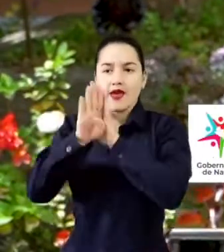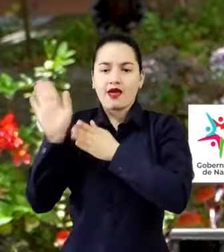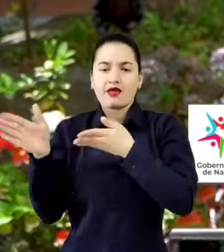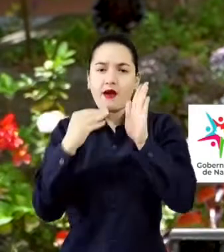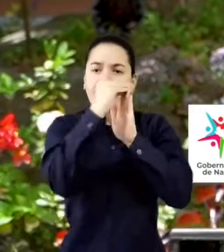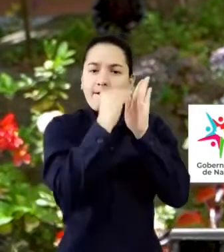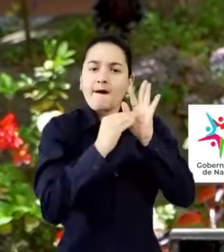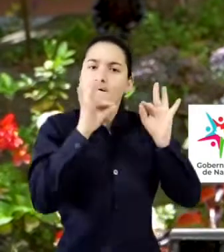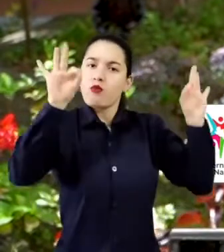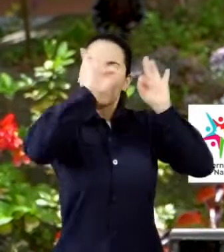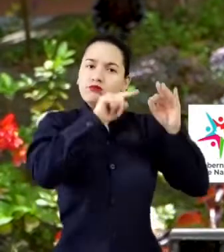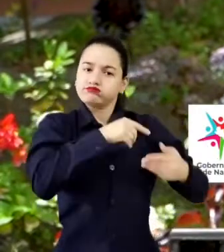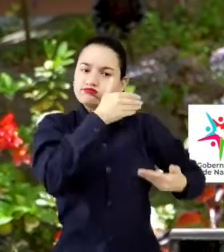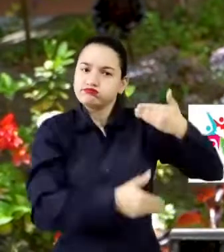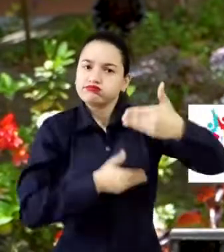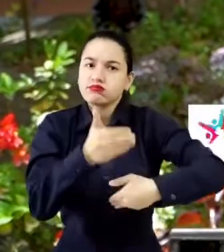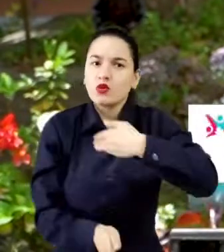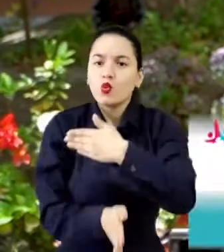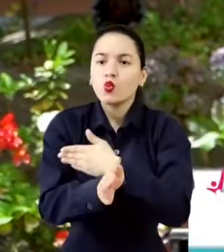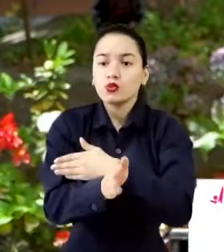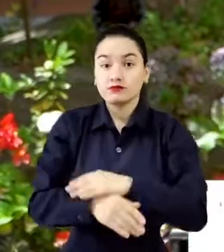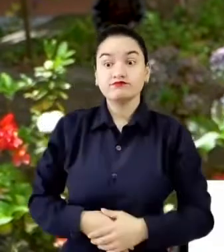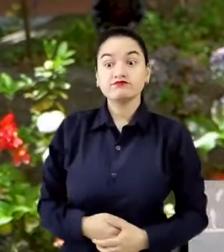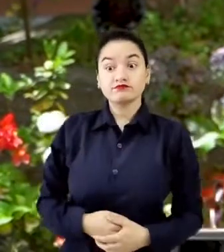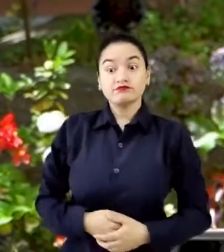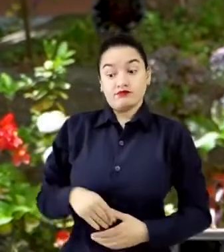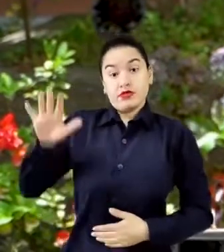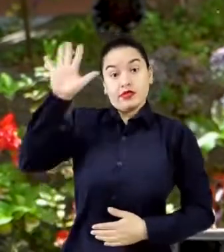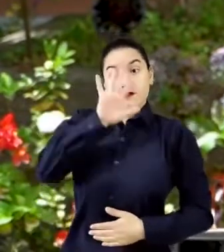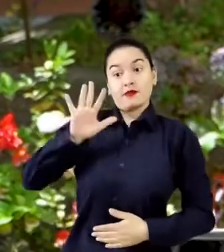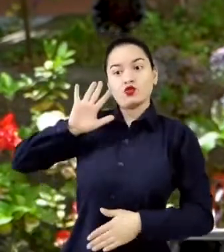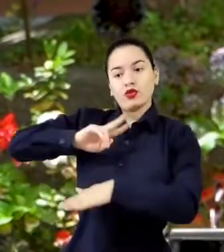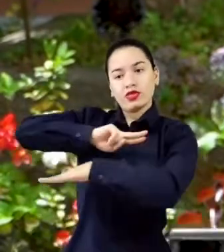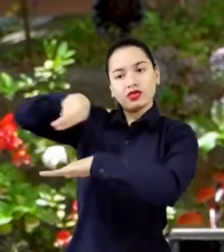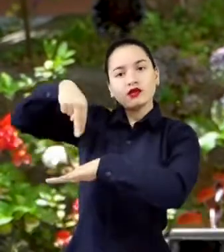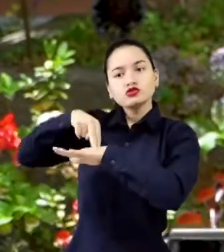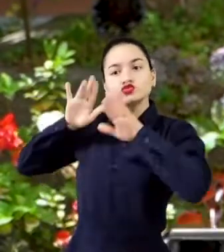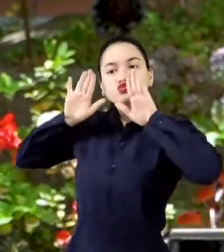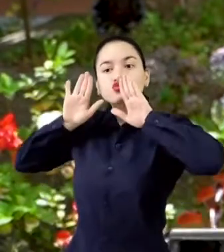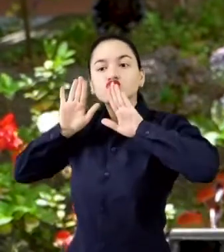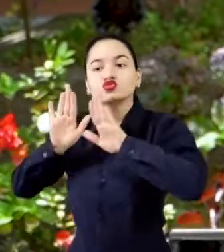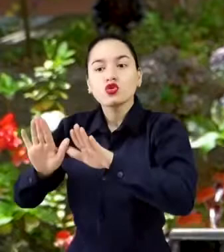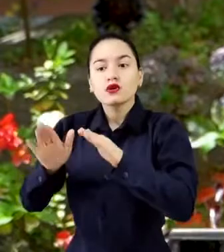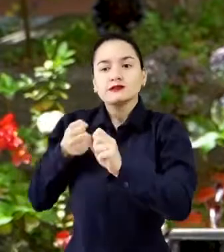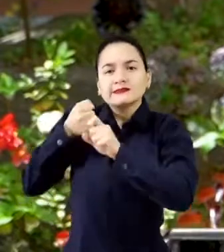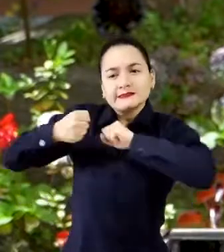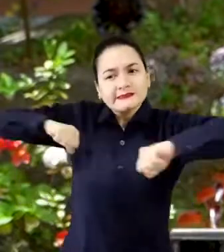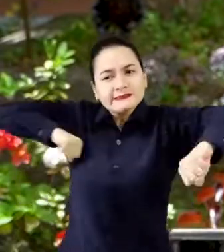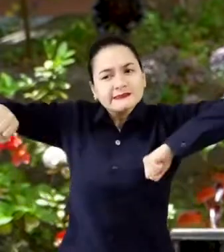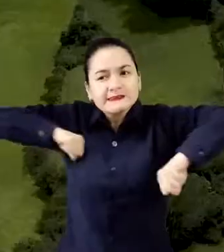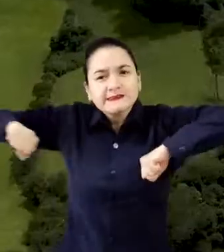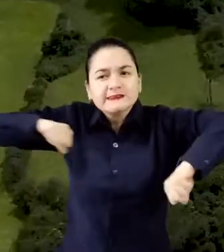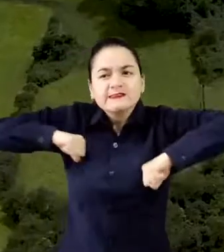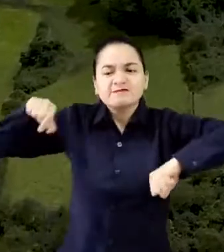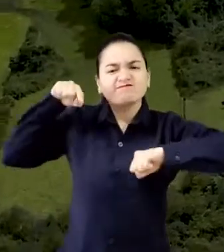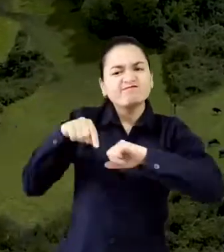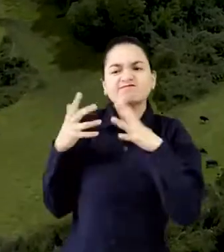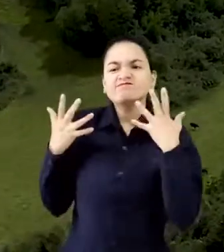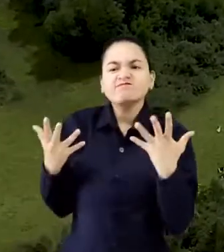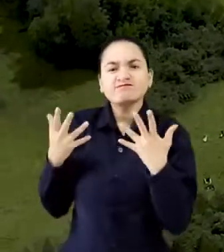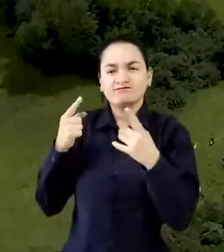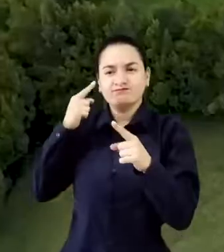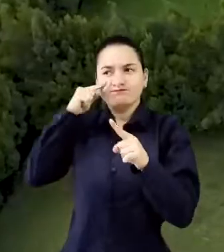surgen en nuestro departamento, en la búsqueda del desarrollo y las oportunidades para nuestras comunidades. En